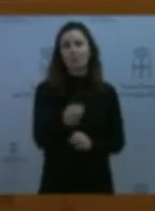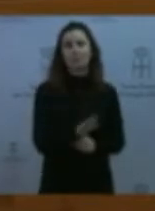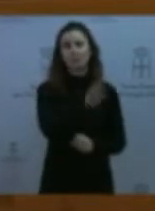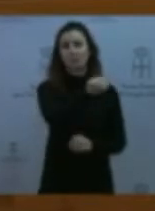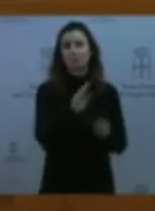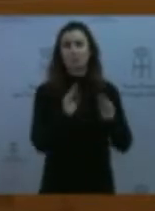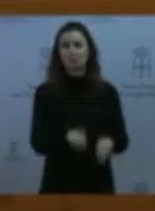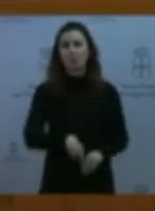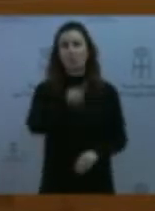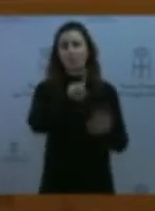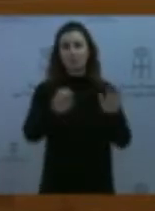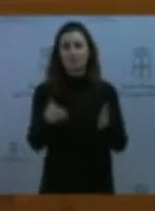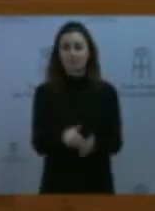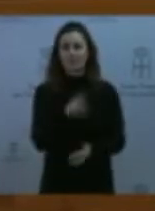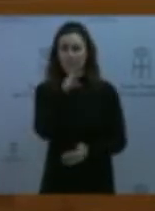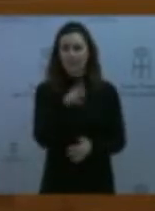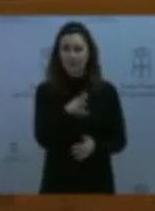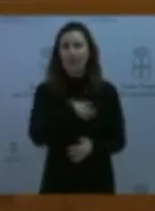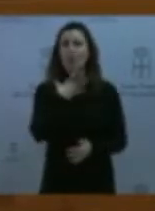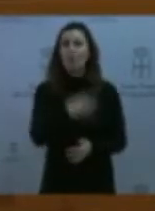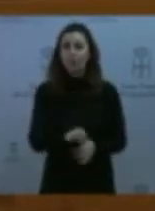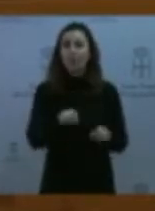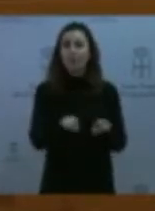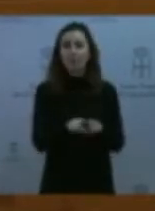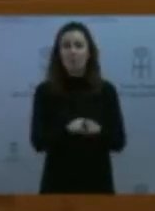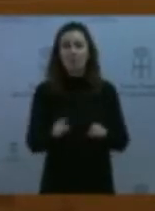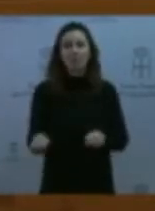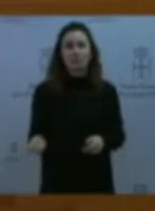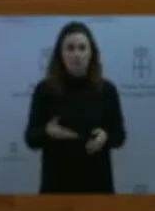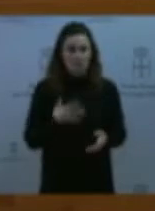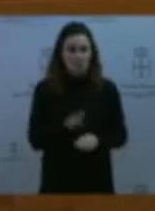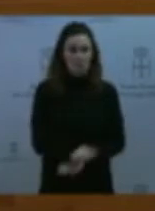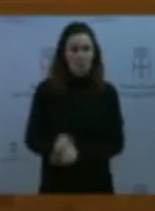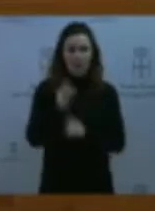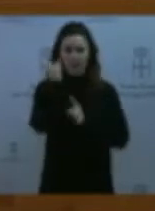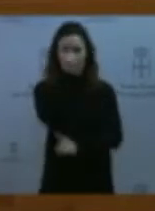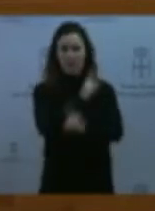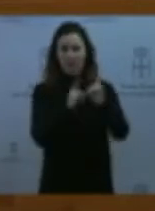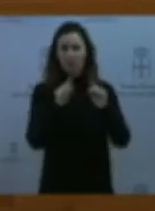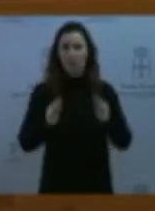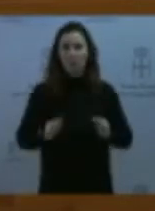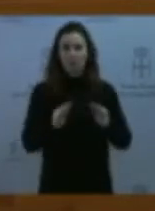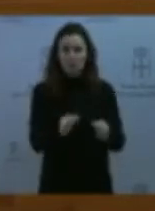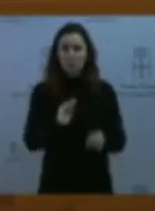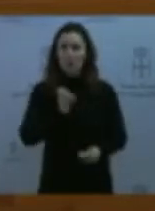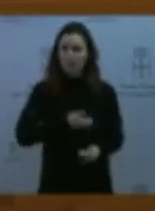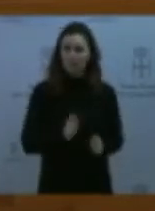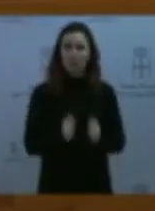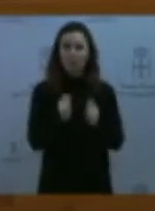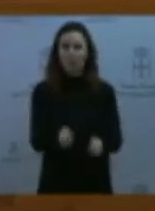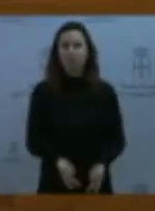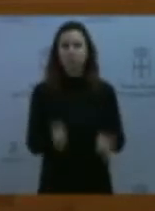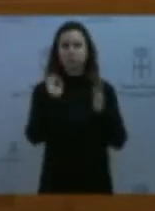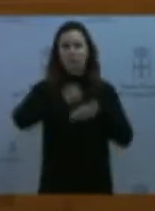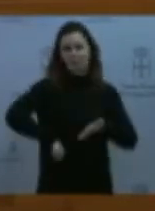susceptibles de pastoreo, sobre las que los ayuntamientos y las parroquias rurales otorgan las correspondientes licencias de pasto. Y hablamos de